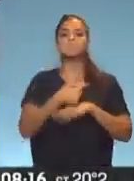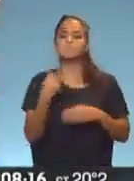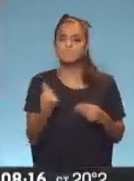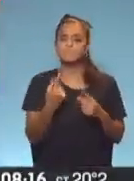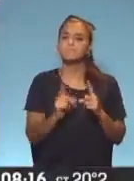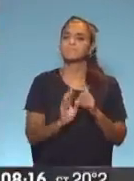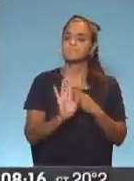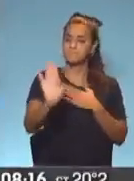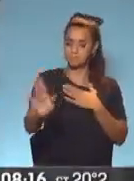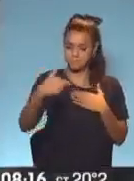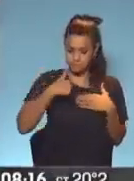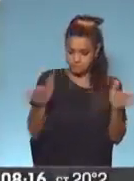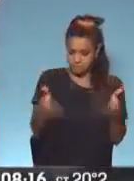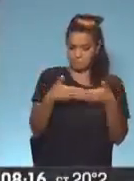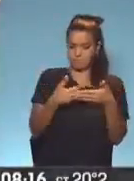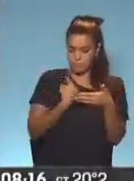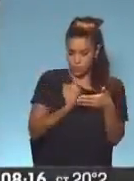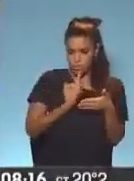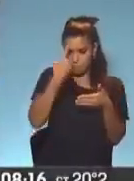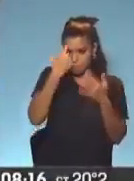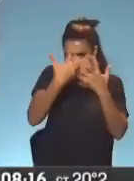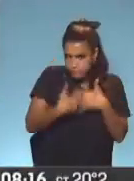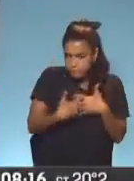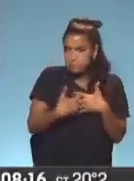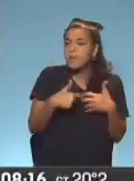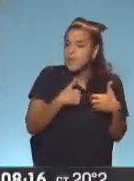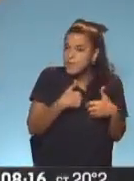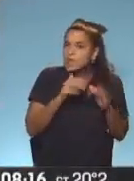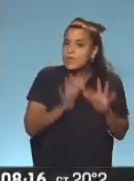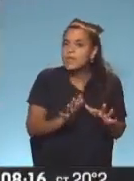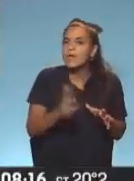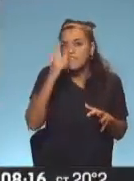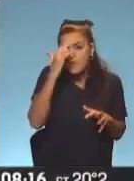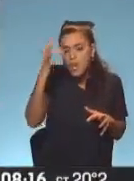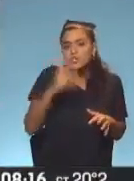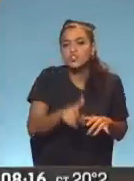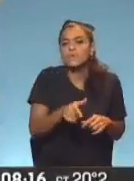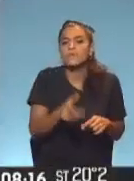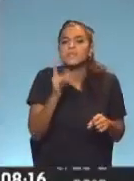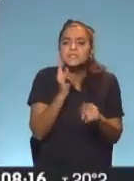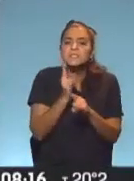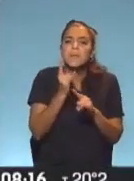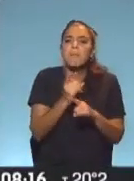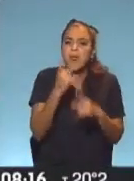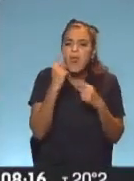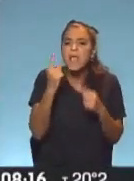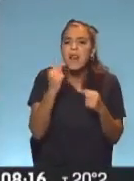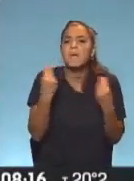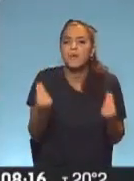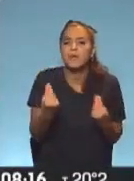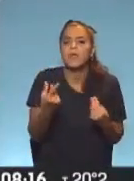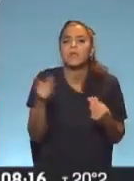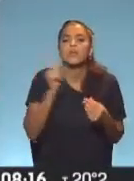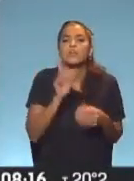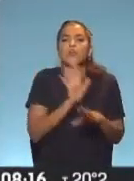distancia tal vez nos genera una zozobra, que es ese tipo de zozobra que desde la filosofía por lo menos siempre reclamamos, que es no ser